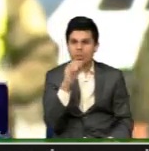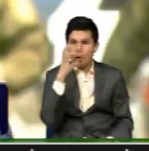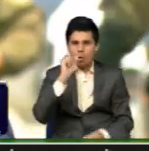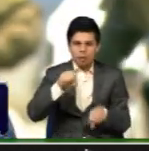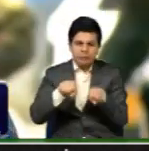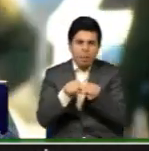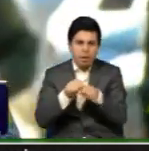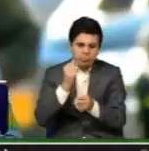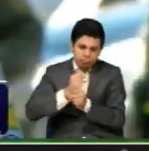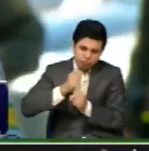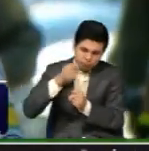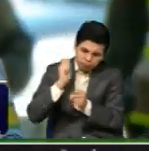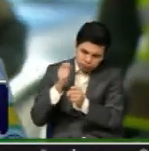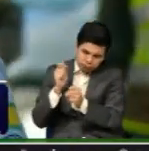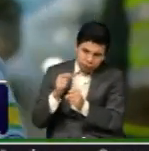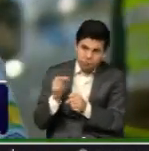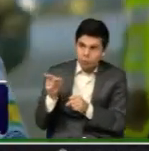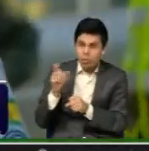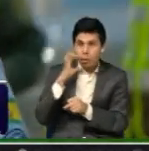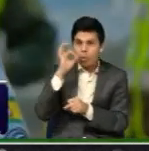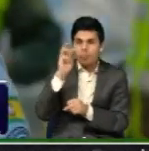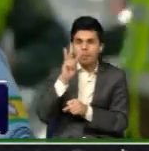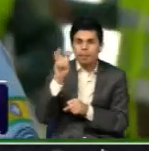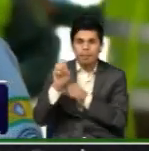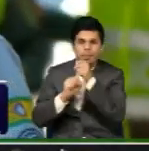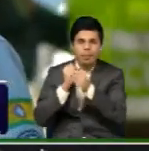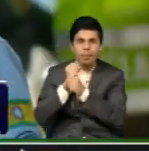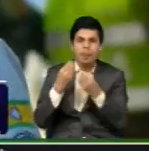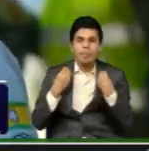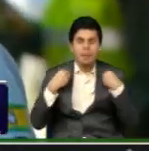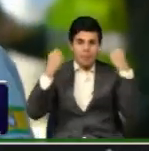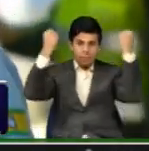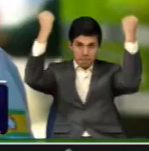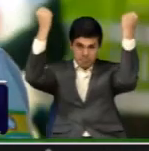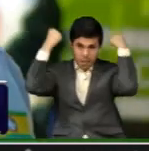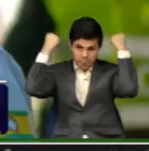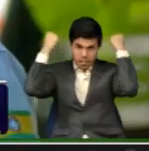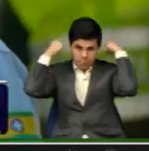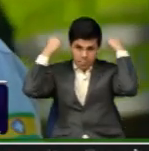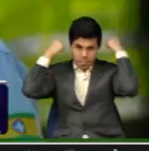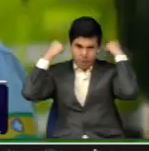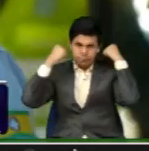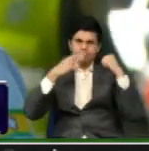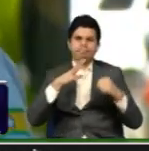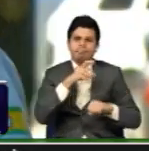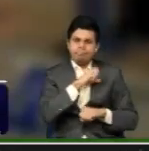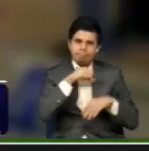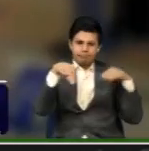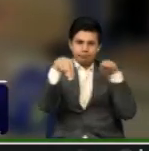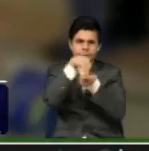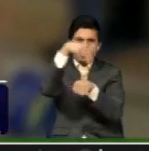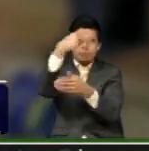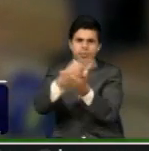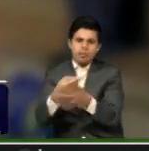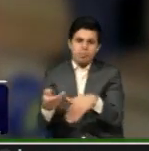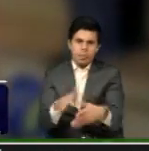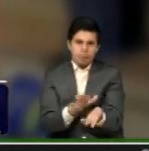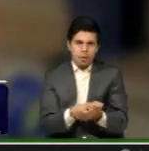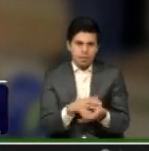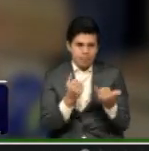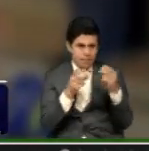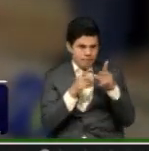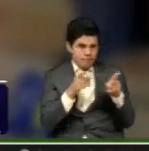profesión, 38 años de edad, residente en Piedecuesta. Infortunadamente fallece. Según afirman